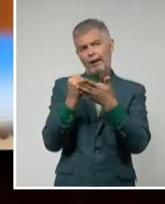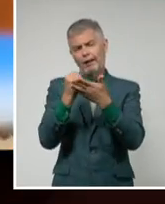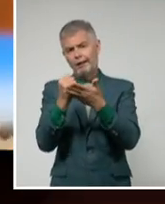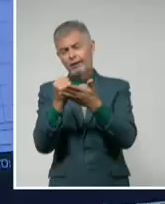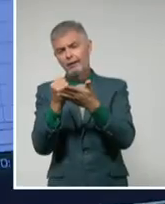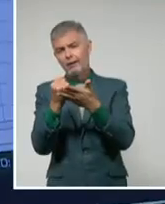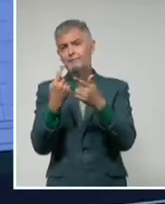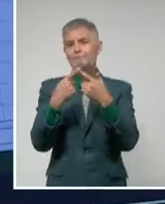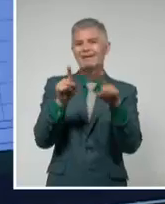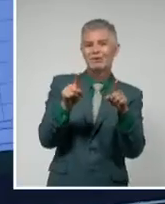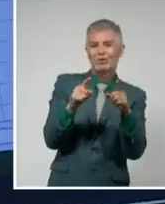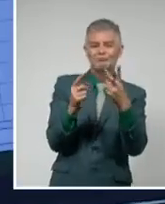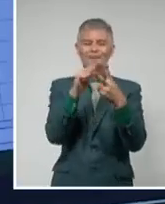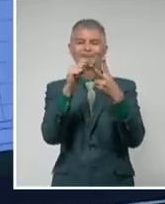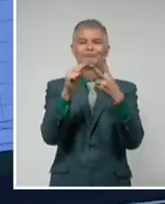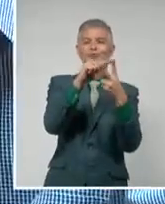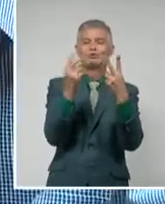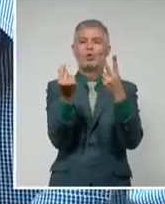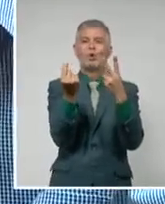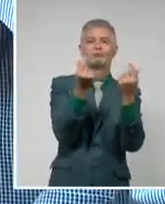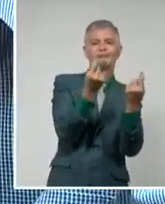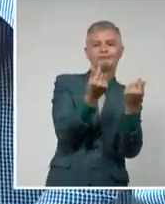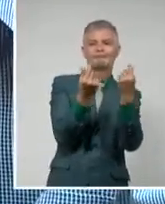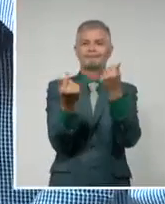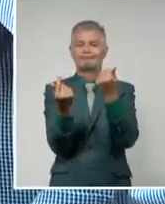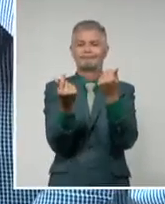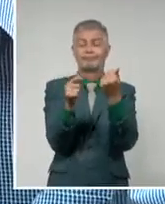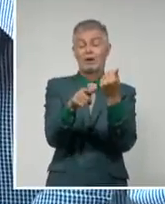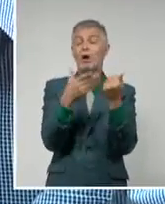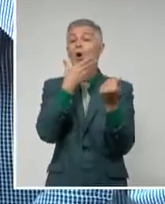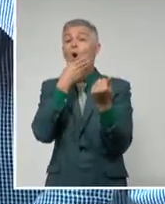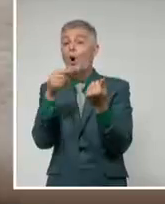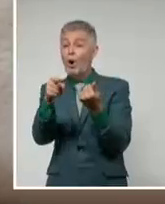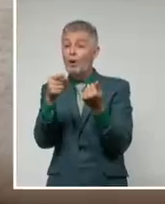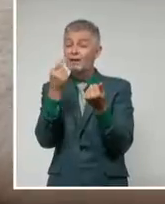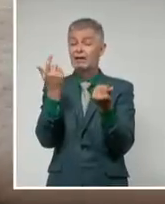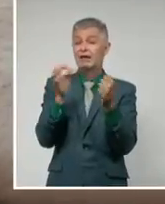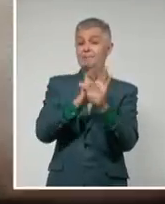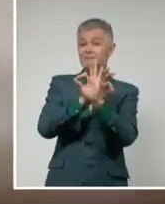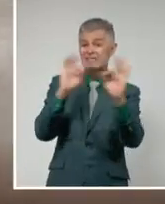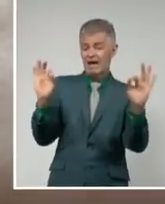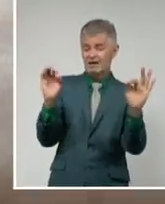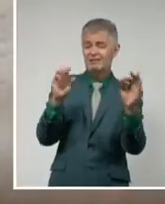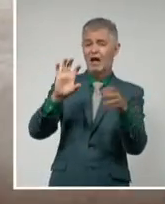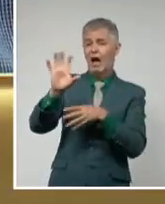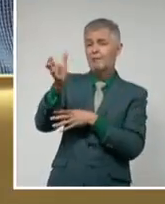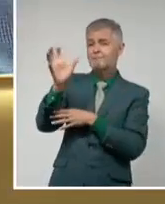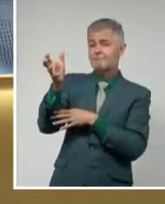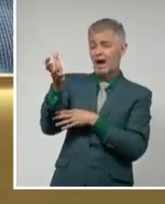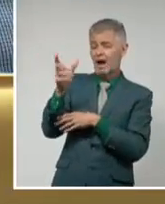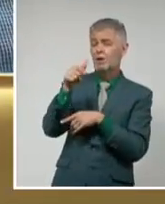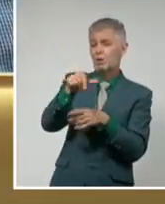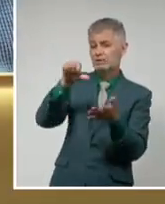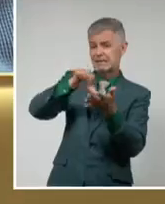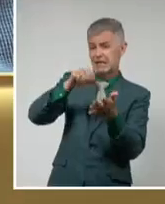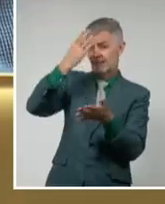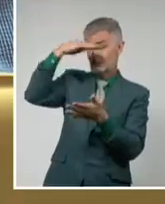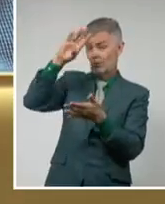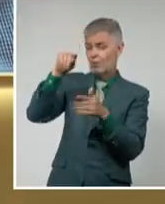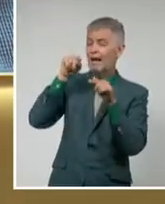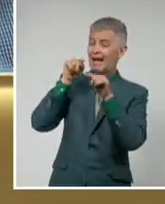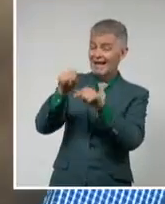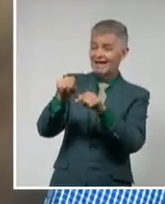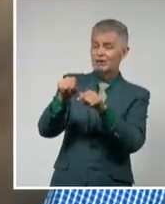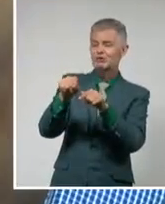dualidad monetaria, un proceso que a juicio de Ian Pedro Carbonell, joven especialista del Banco Central de Cuba, va más allá